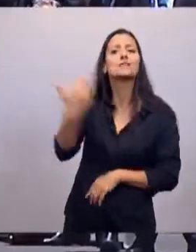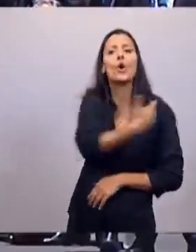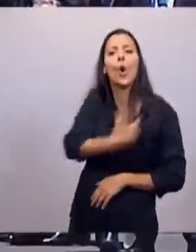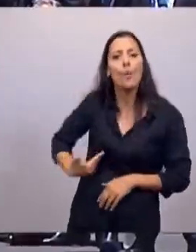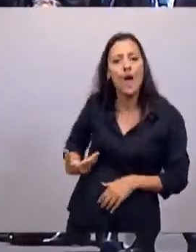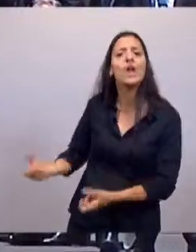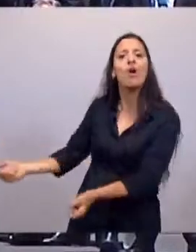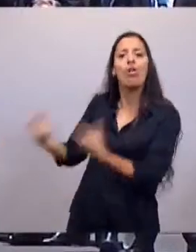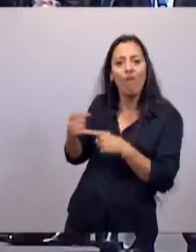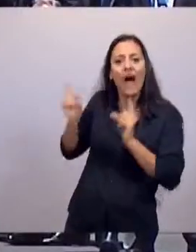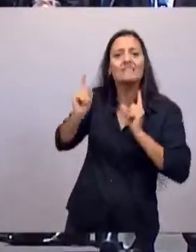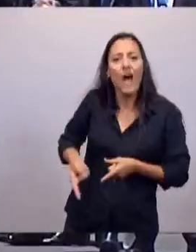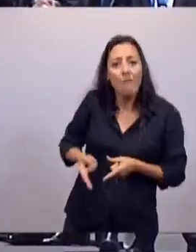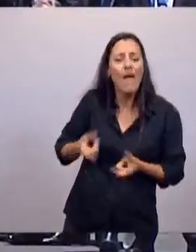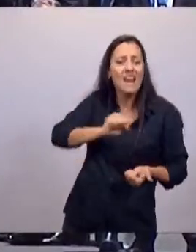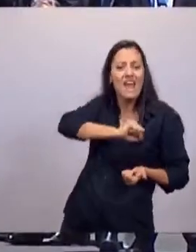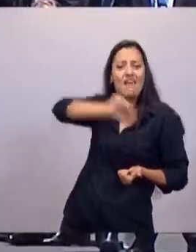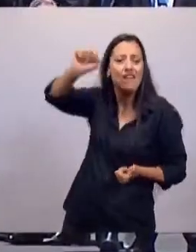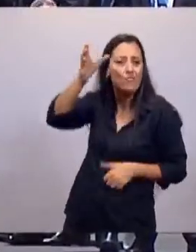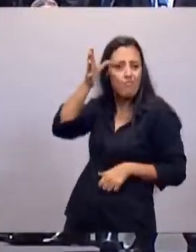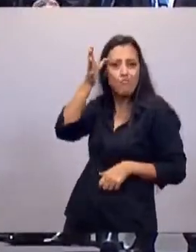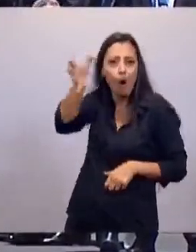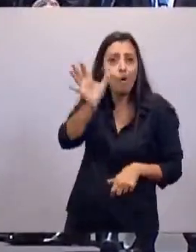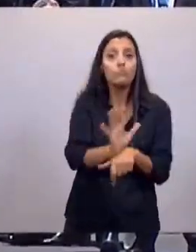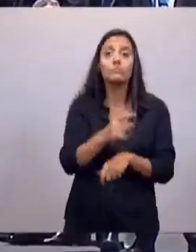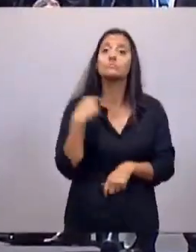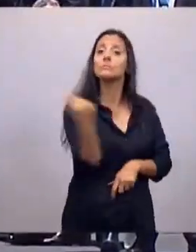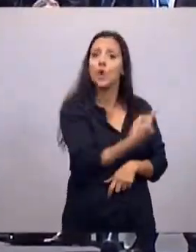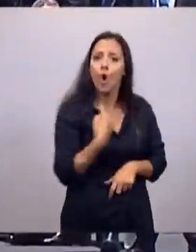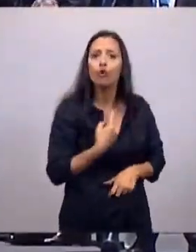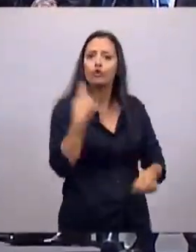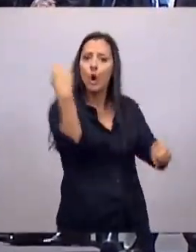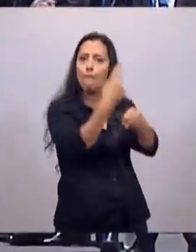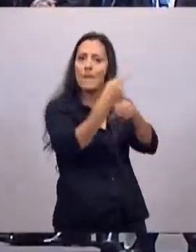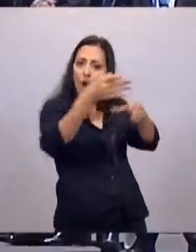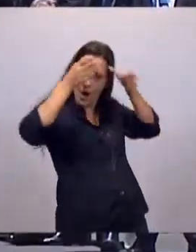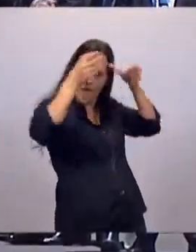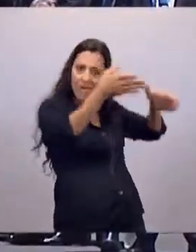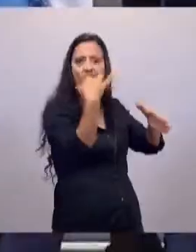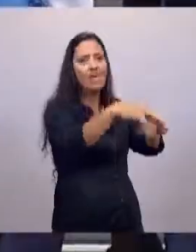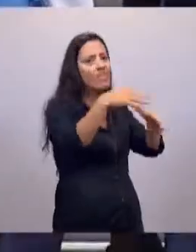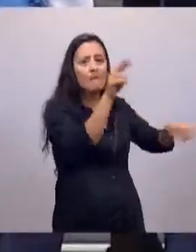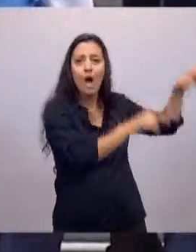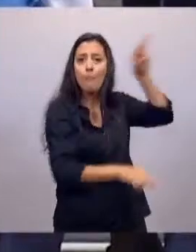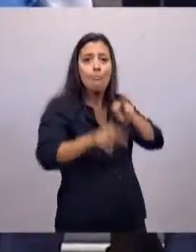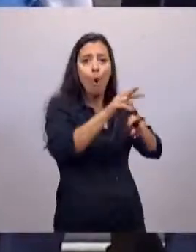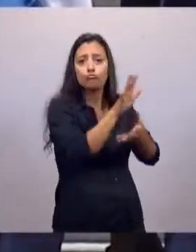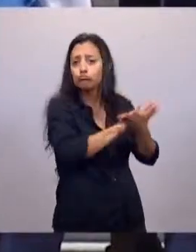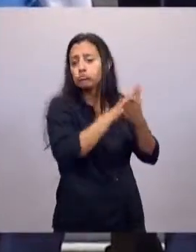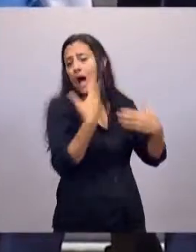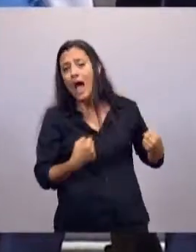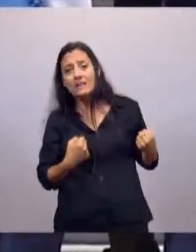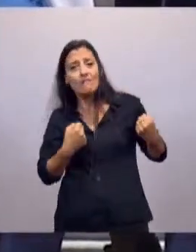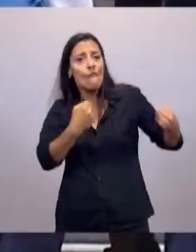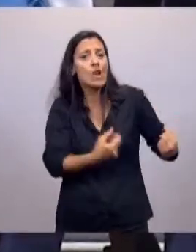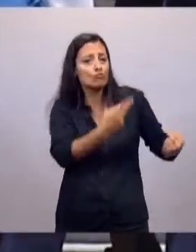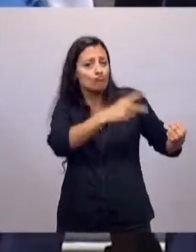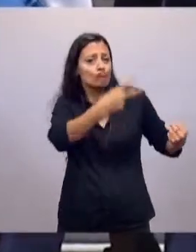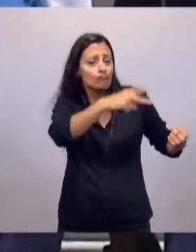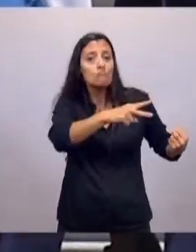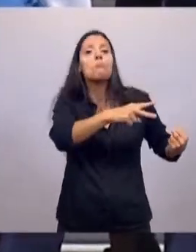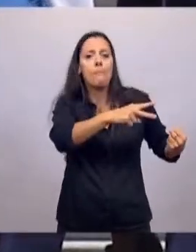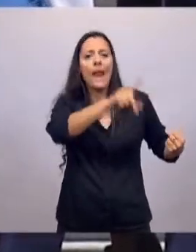dejado plantada una hiperinflación y es nuestra máxima prioridad hacer todos los esfuerzos posibles para